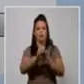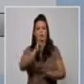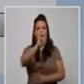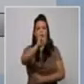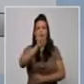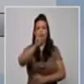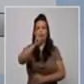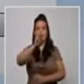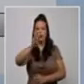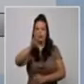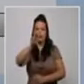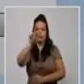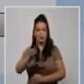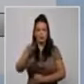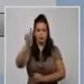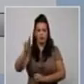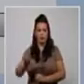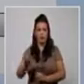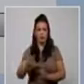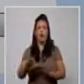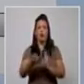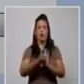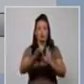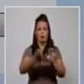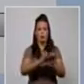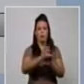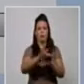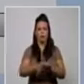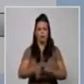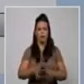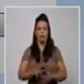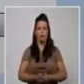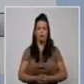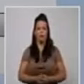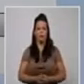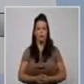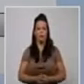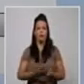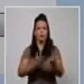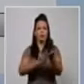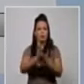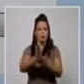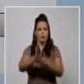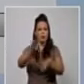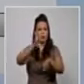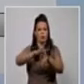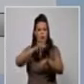46.314.693 personas diagnosticadas con la enfermedad. Activos ayer,